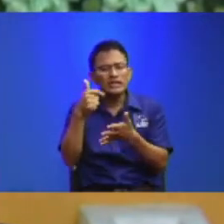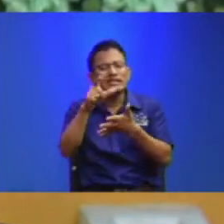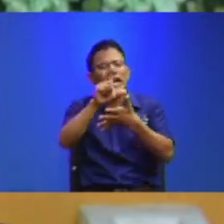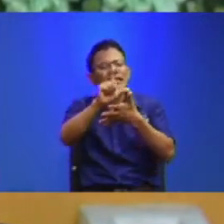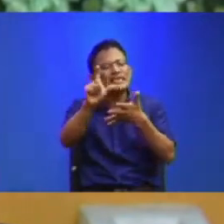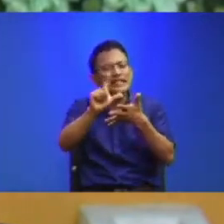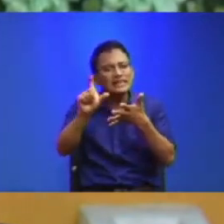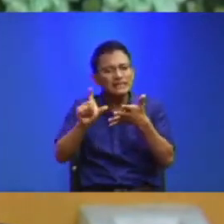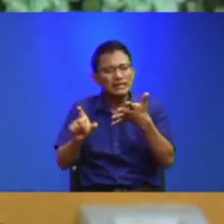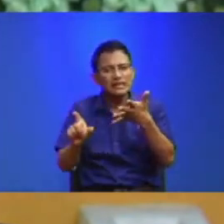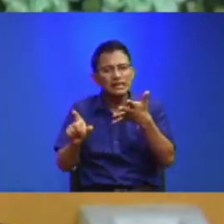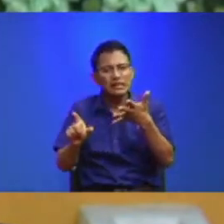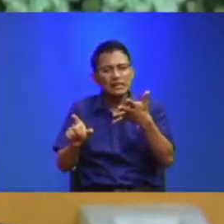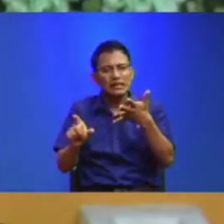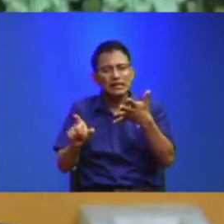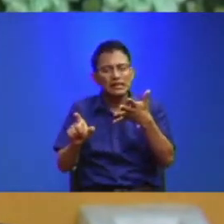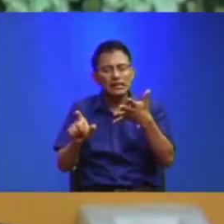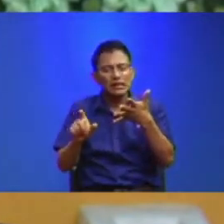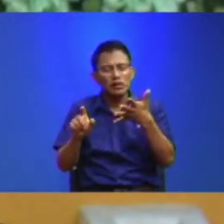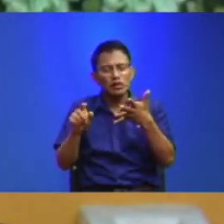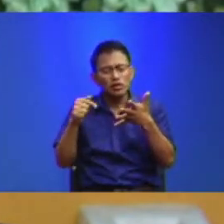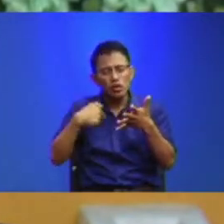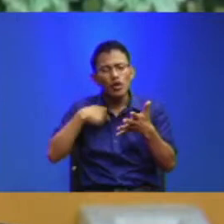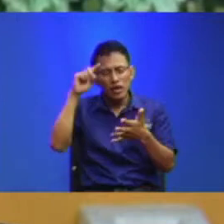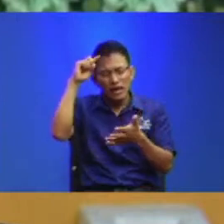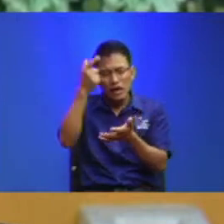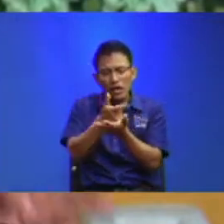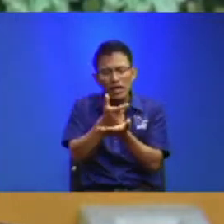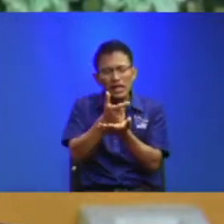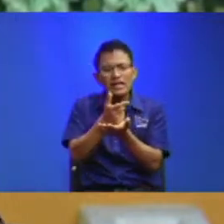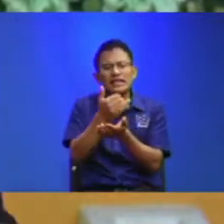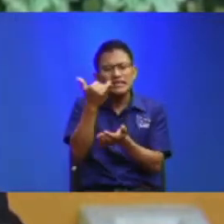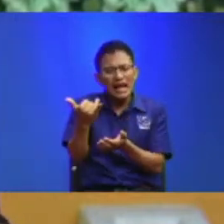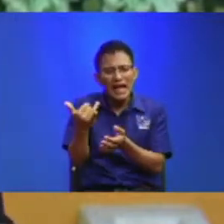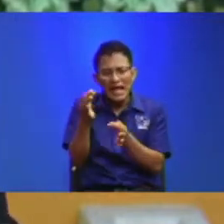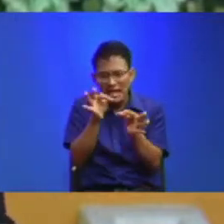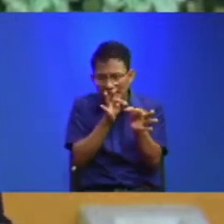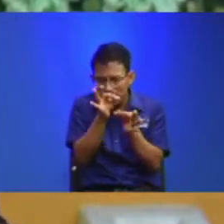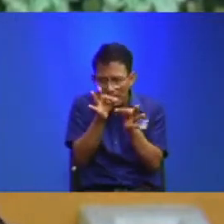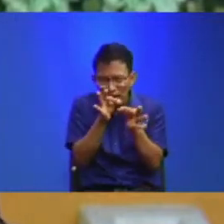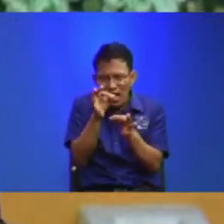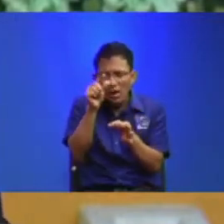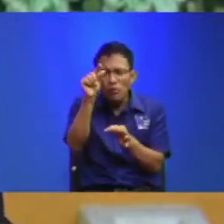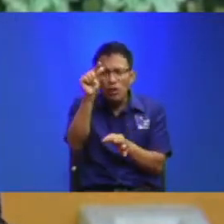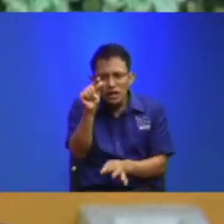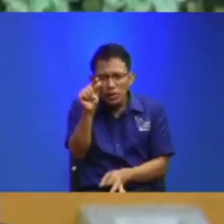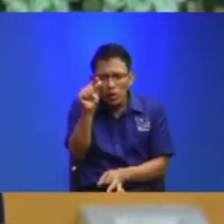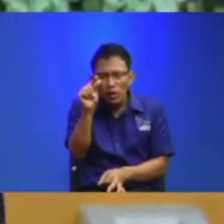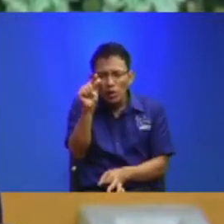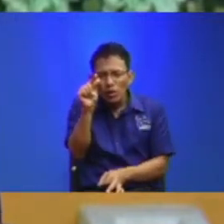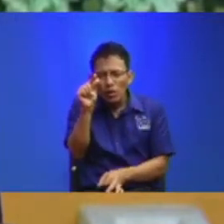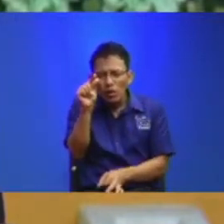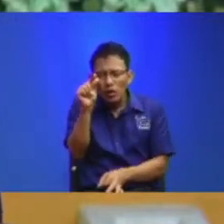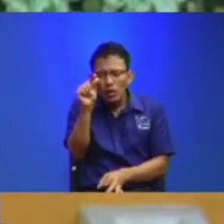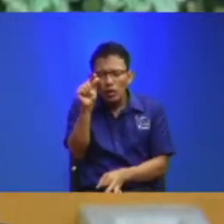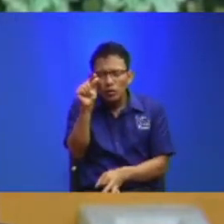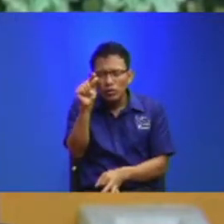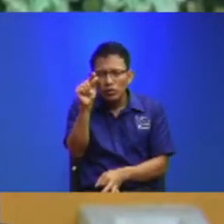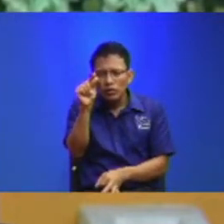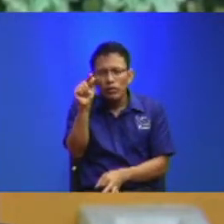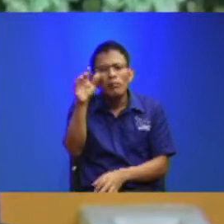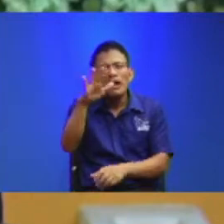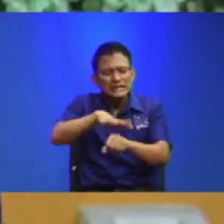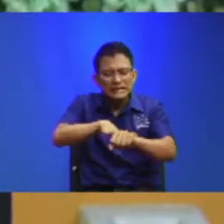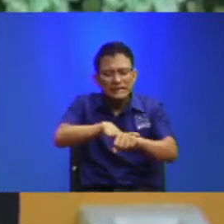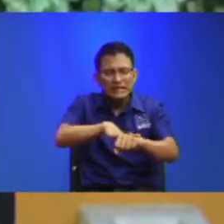creo que ya me di a entender, porque me concreté a piedras de tropiezo, como lo